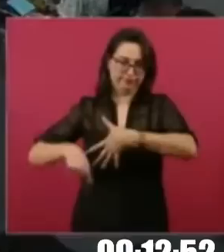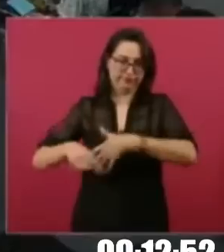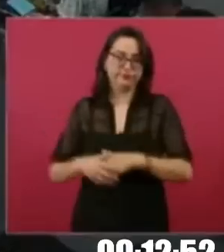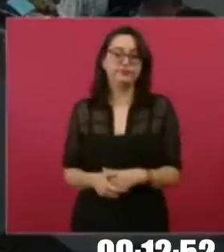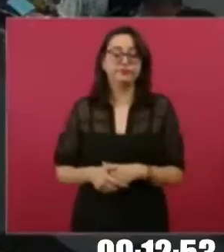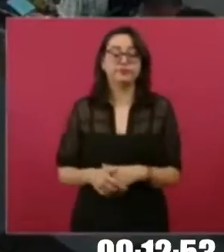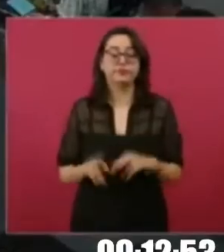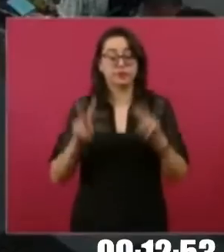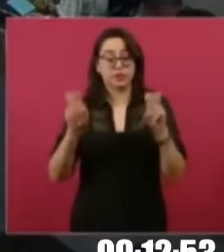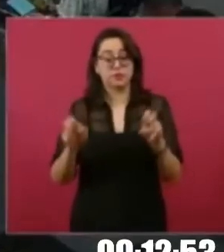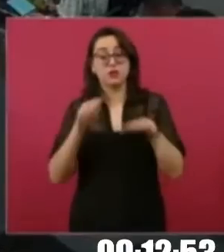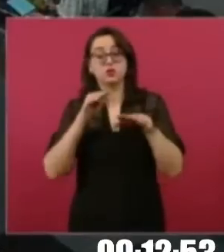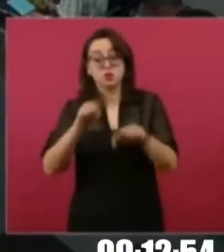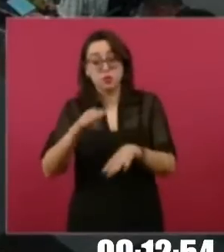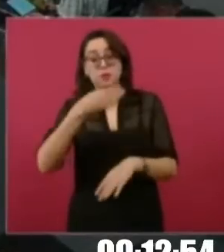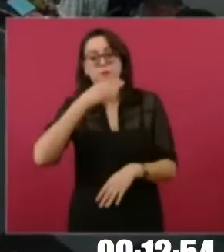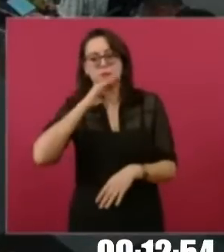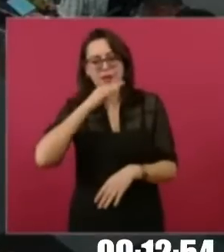resolviendo